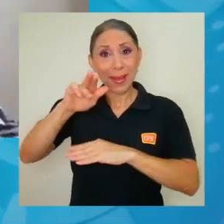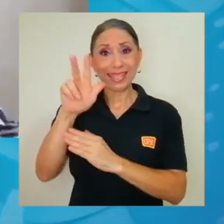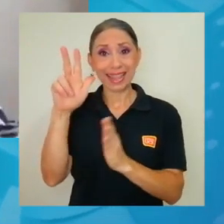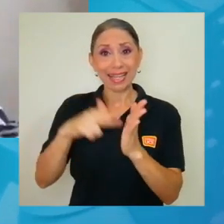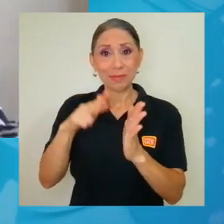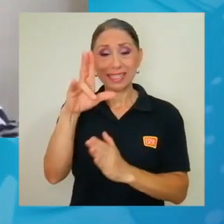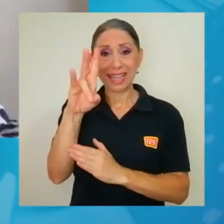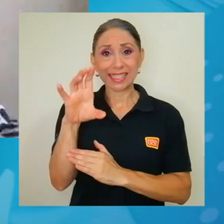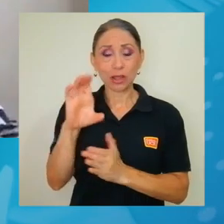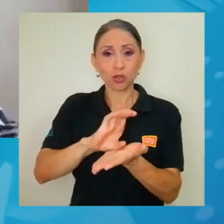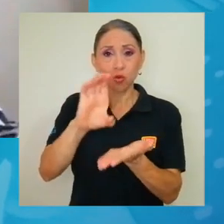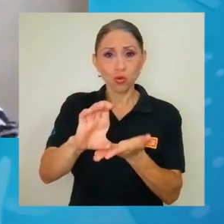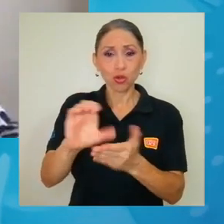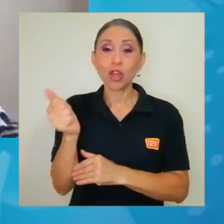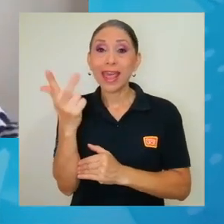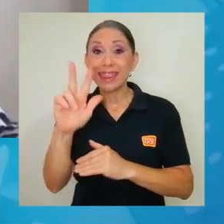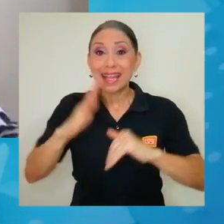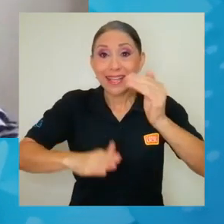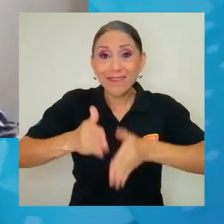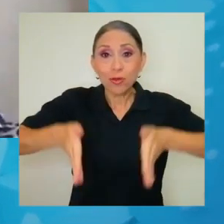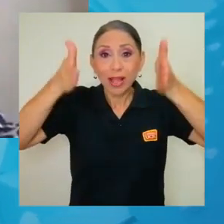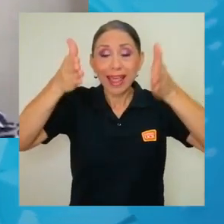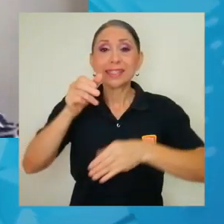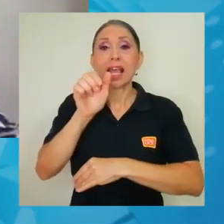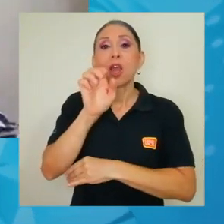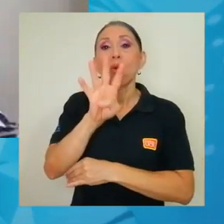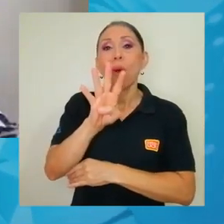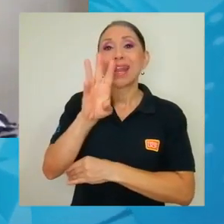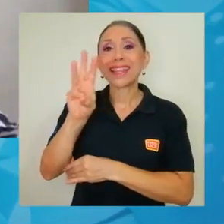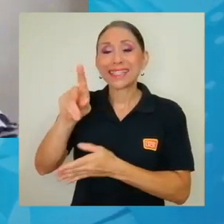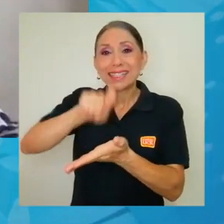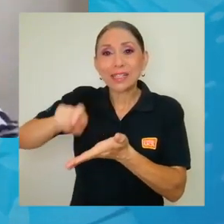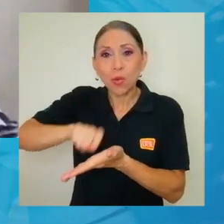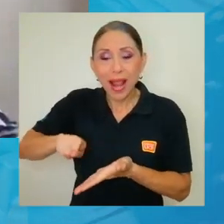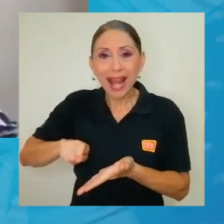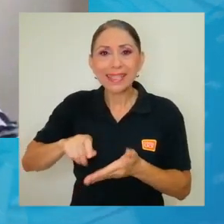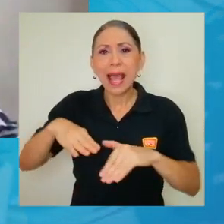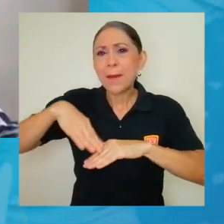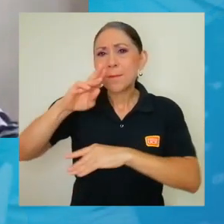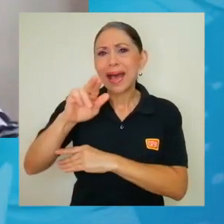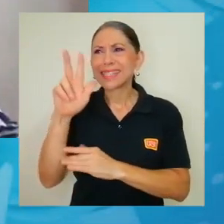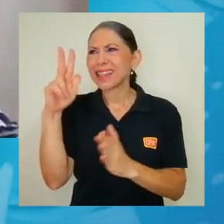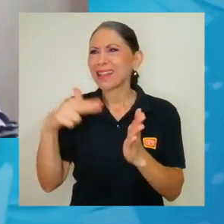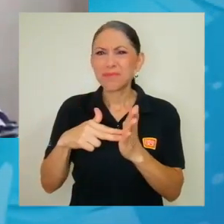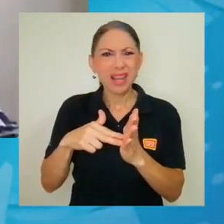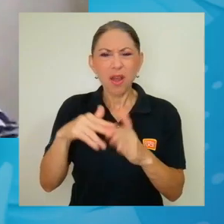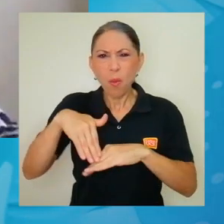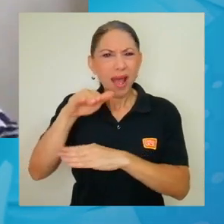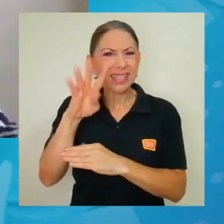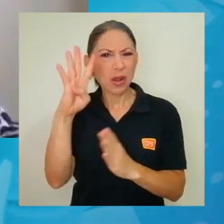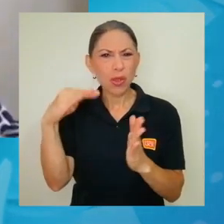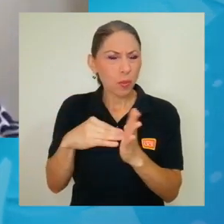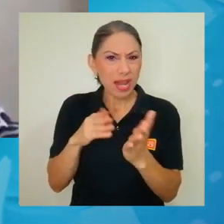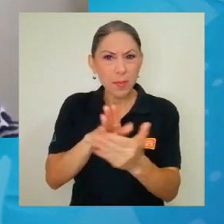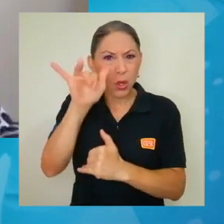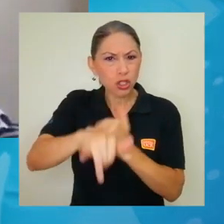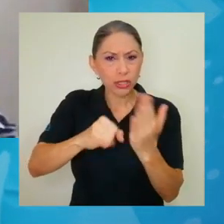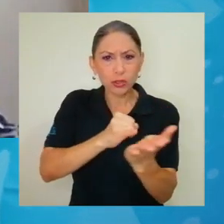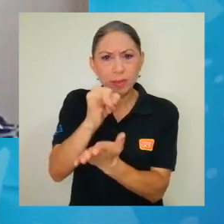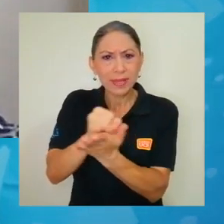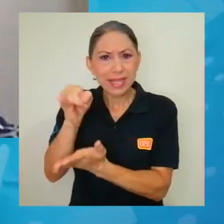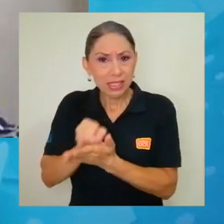cursos. Hay 13 facultades, 46 escuelas, más de 3.000, casi más de 4.000 o por